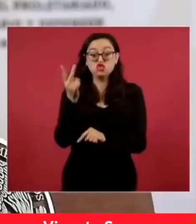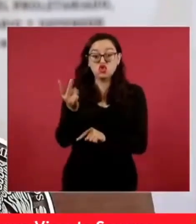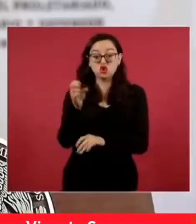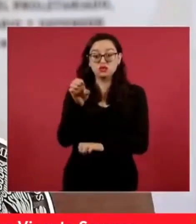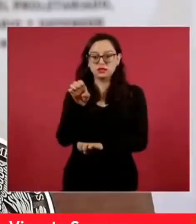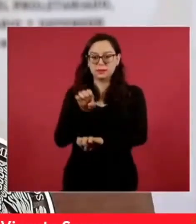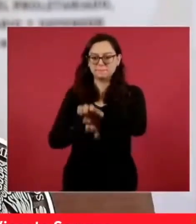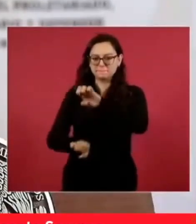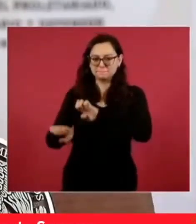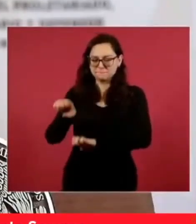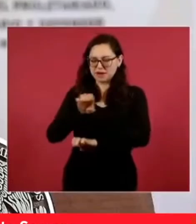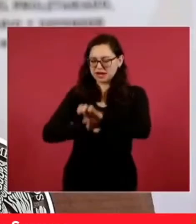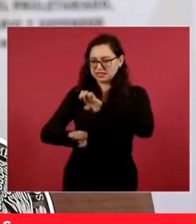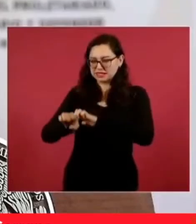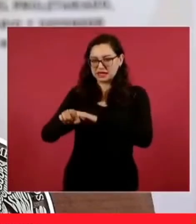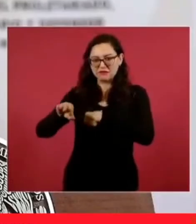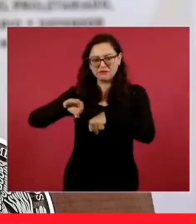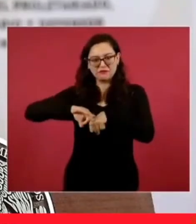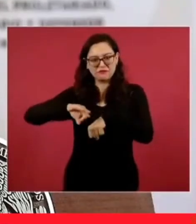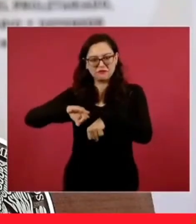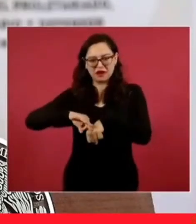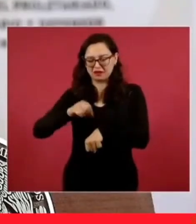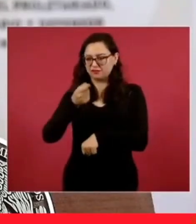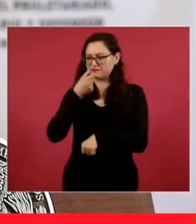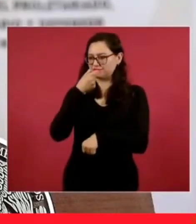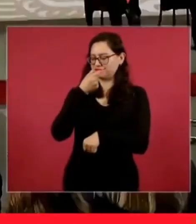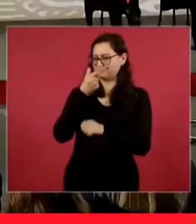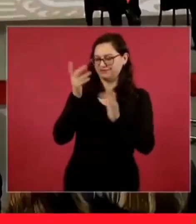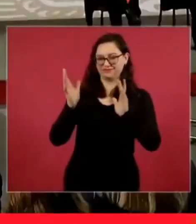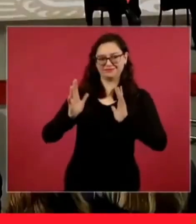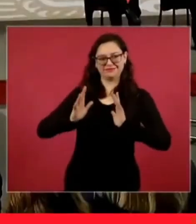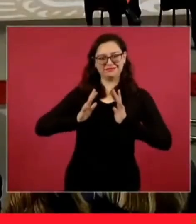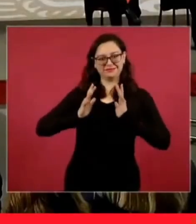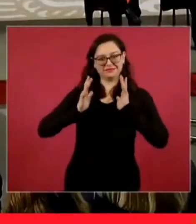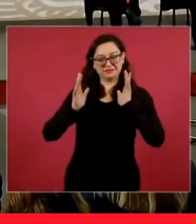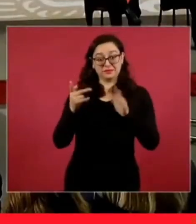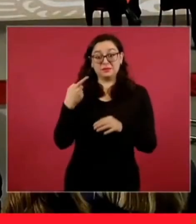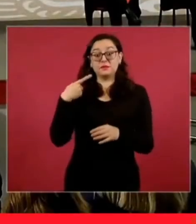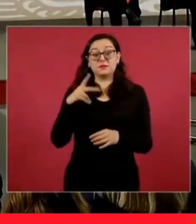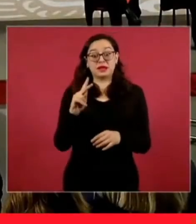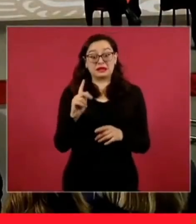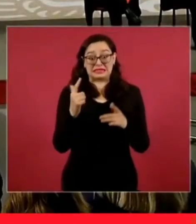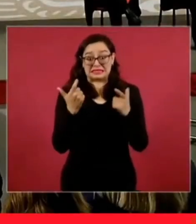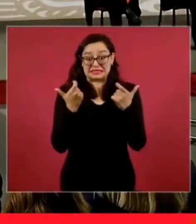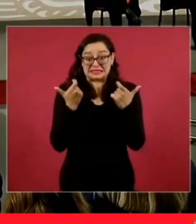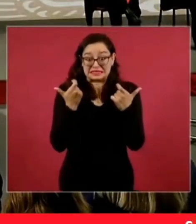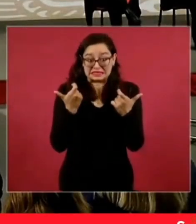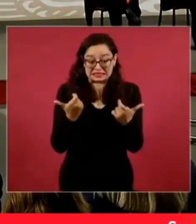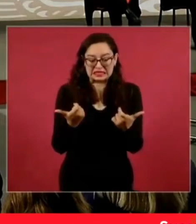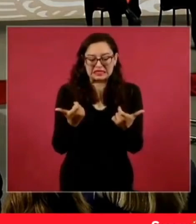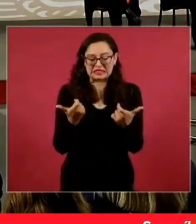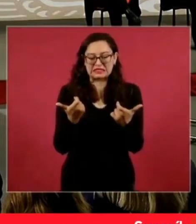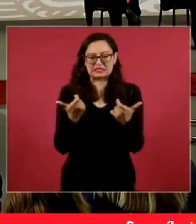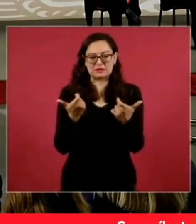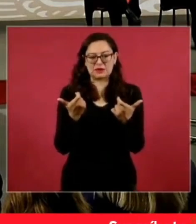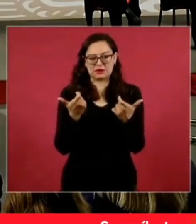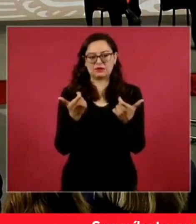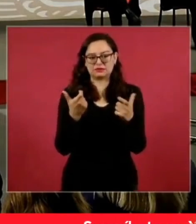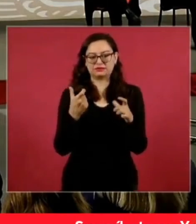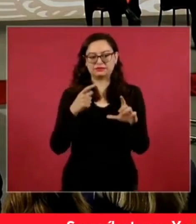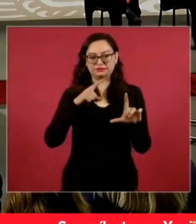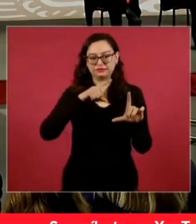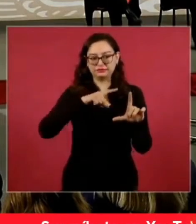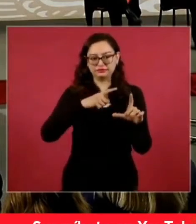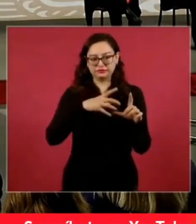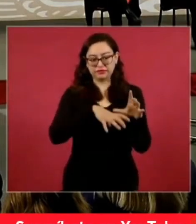vamos a ver esta gráfica que es muy significativa, vamos a ver cómo devolvían este dinero. Este dinero